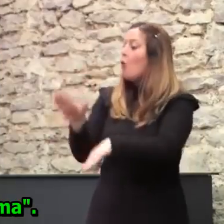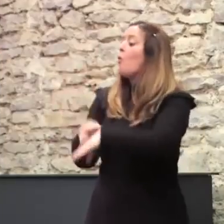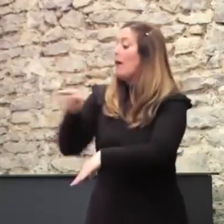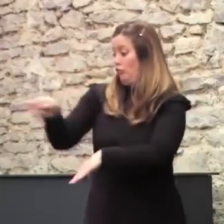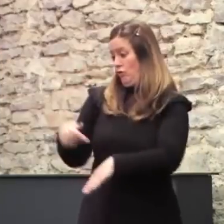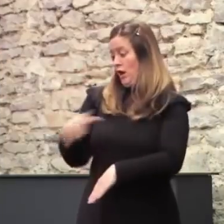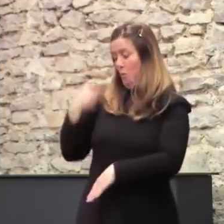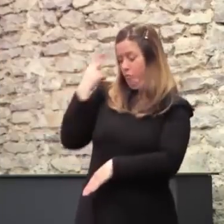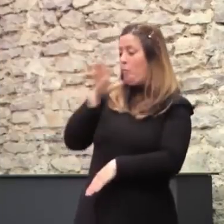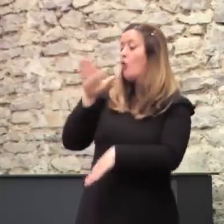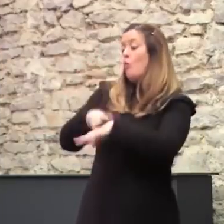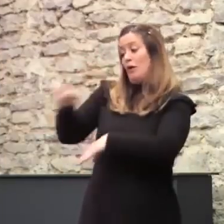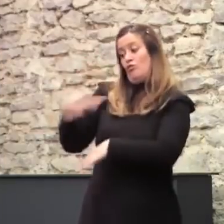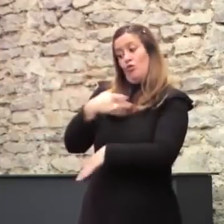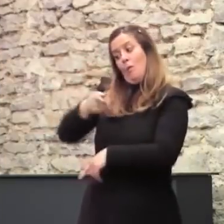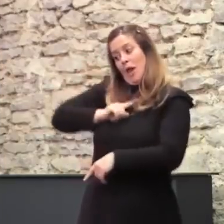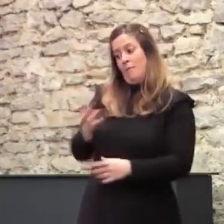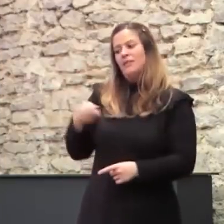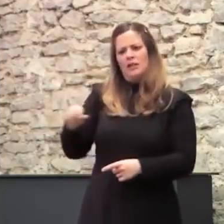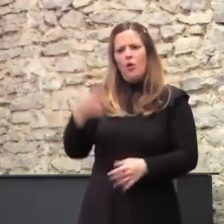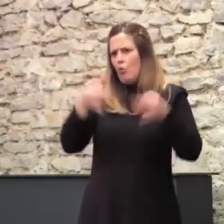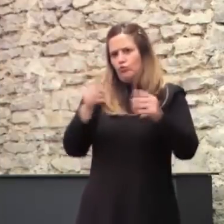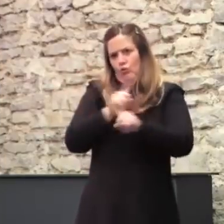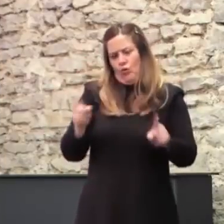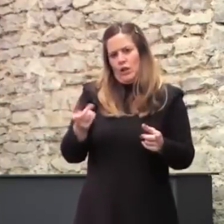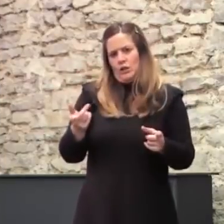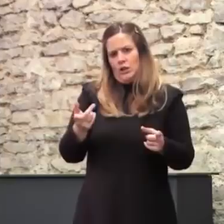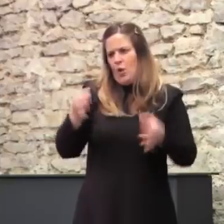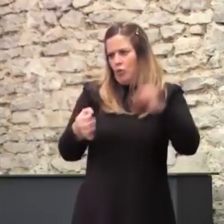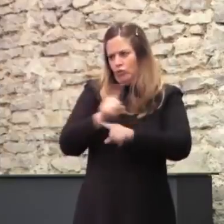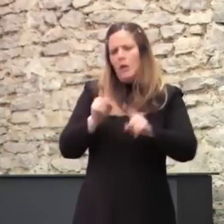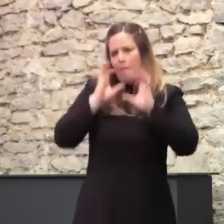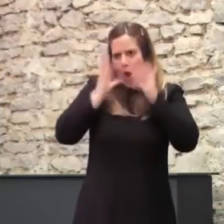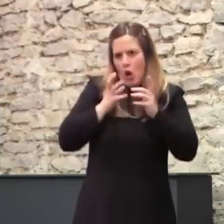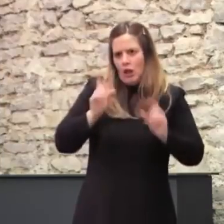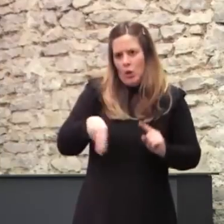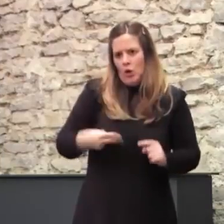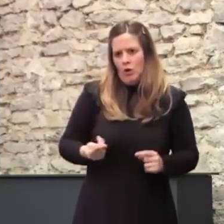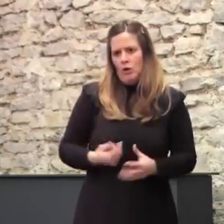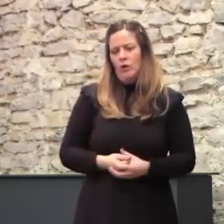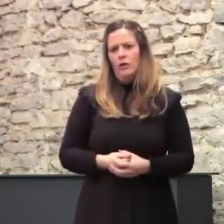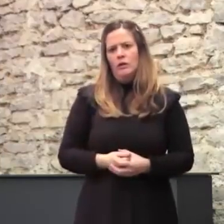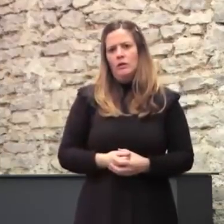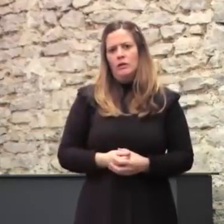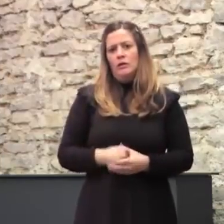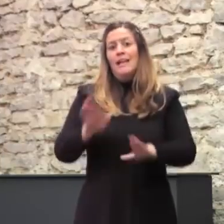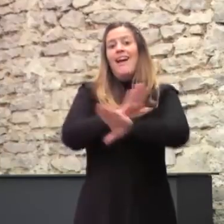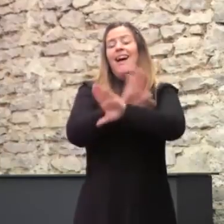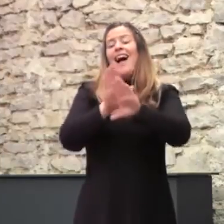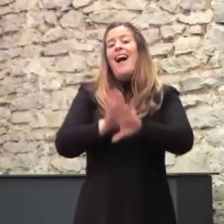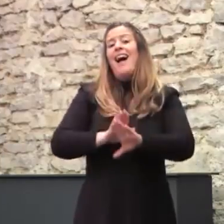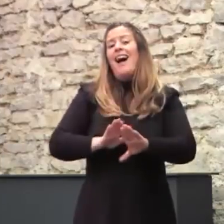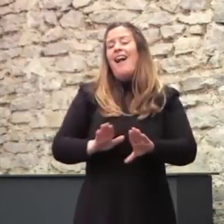ama. Muy injusto, ¿no? Muy injusto y muy violento. Entonces, la clave de todo